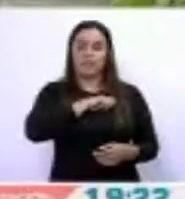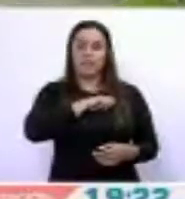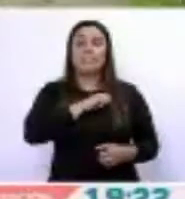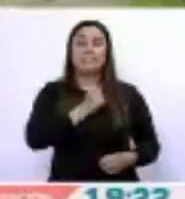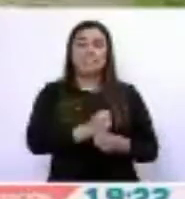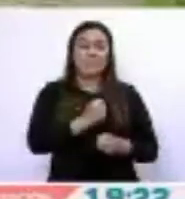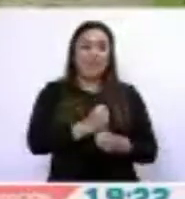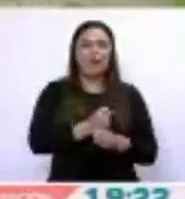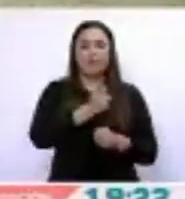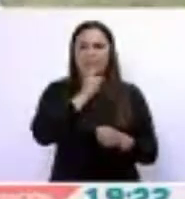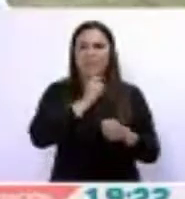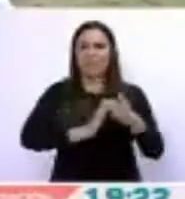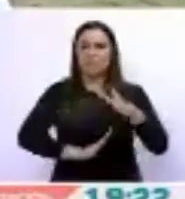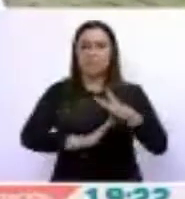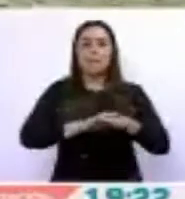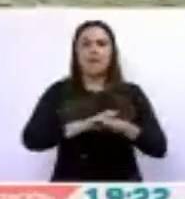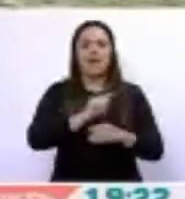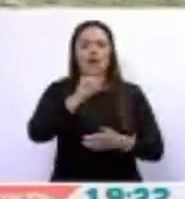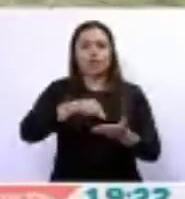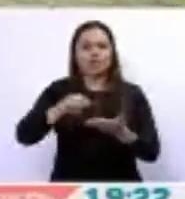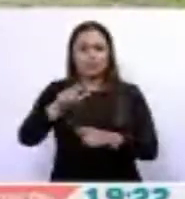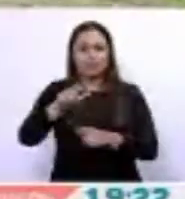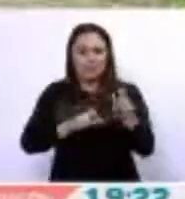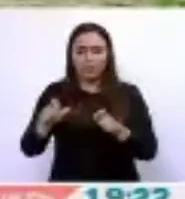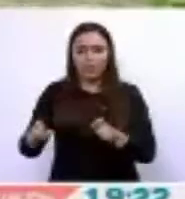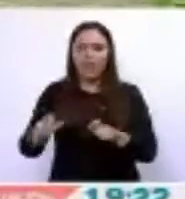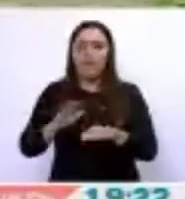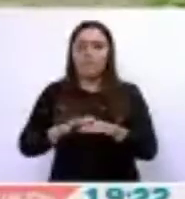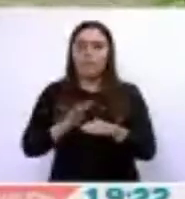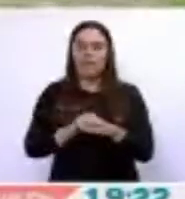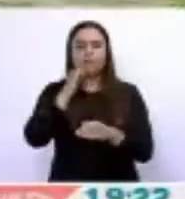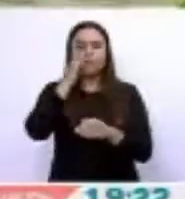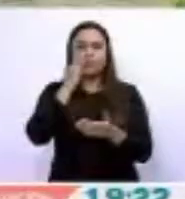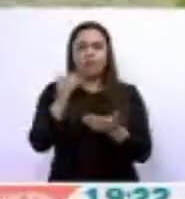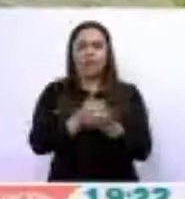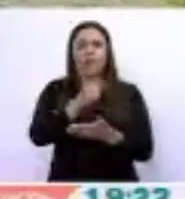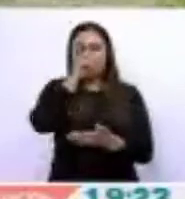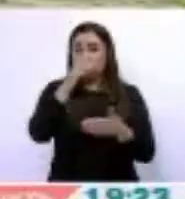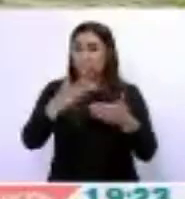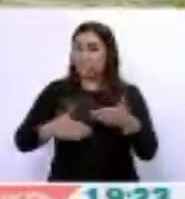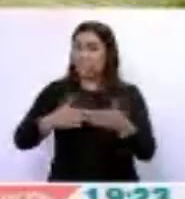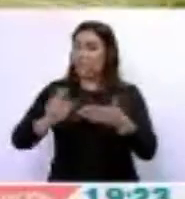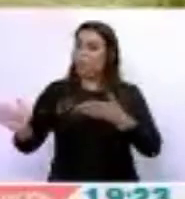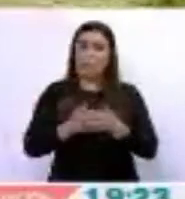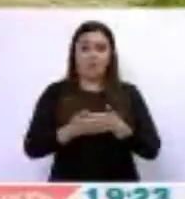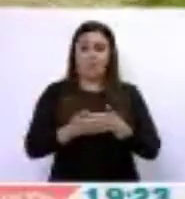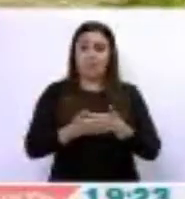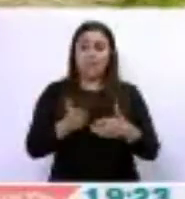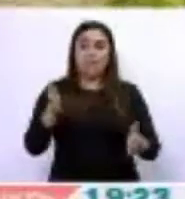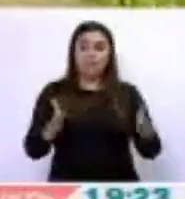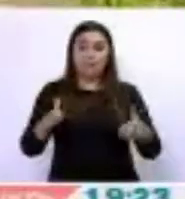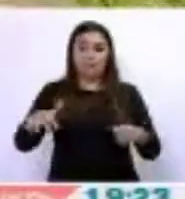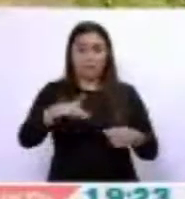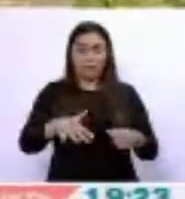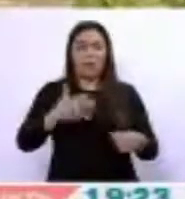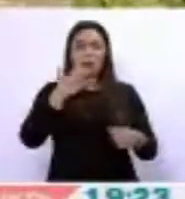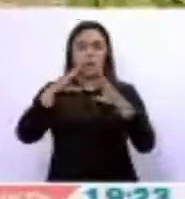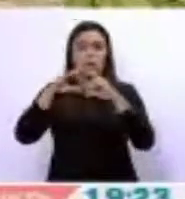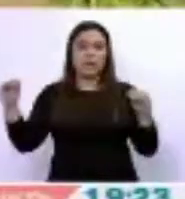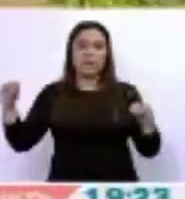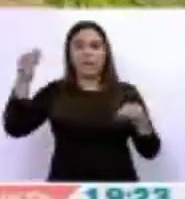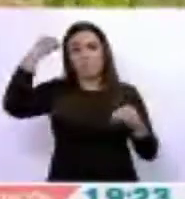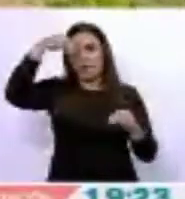esa dificultad a la hora de contratar a personal para cosechar la fruta. Recordamos que las fronteras están cerradas. Los temporeros más habituales en esta zona, Rumanía, claro, y